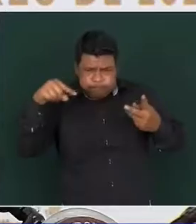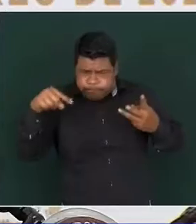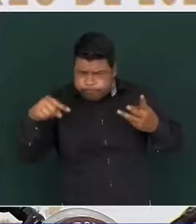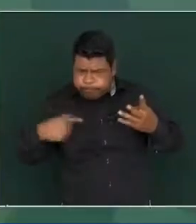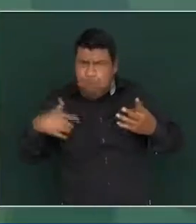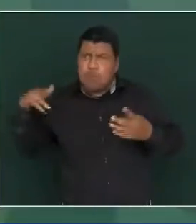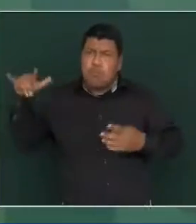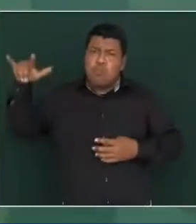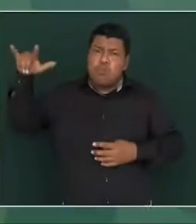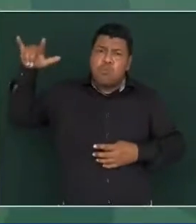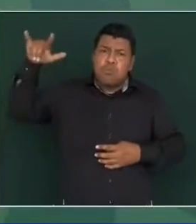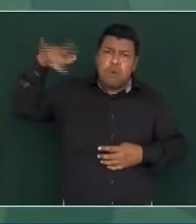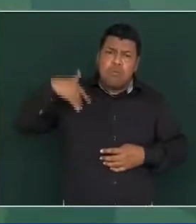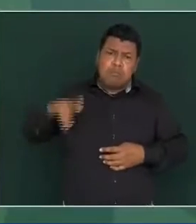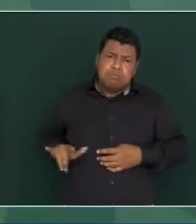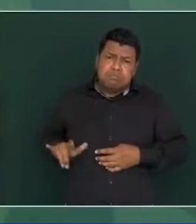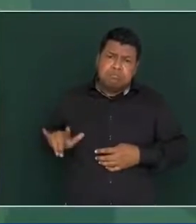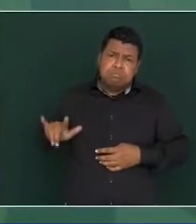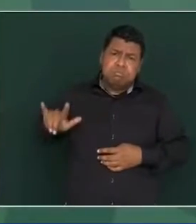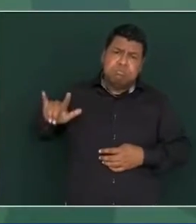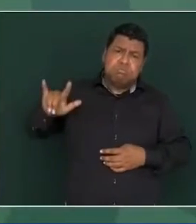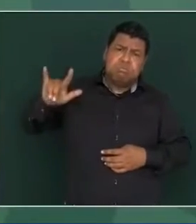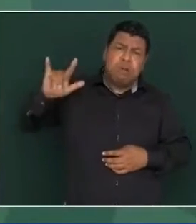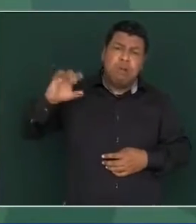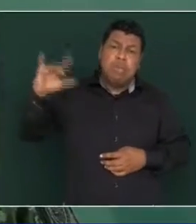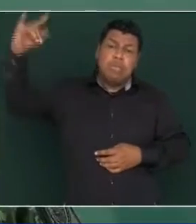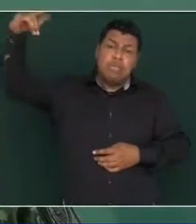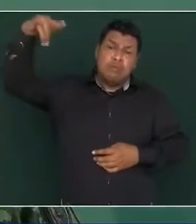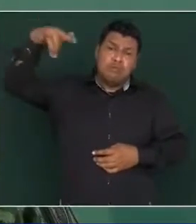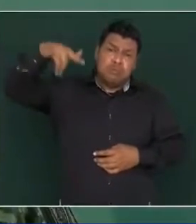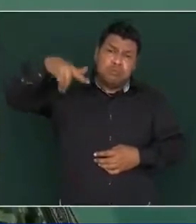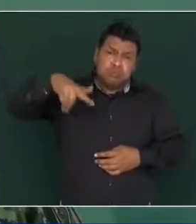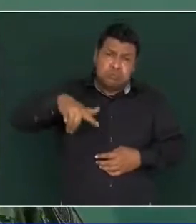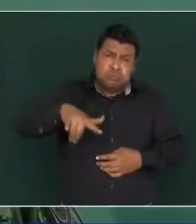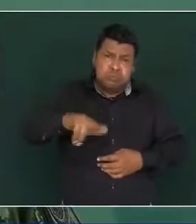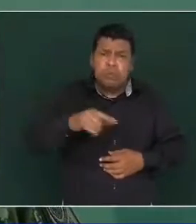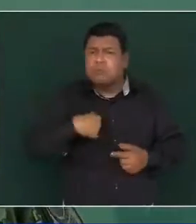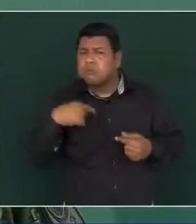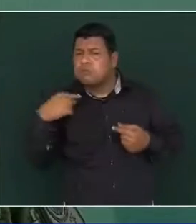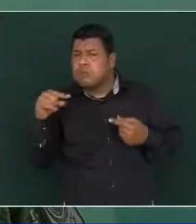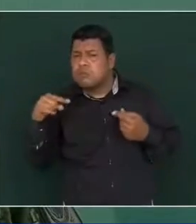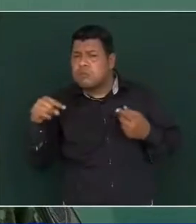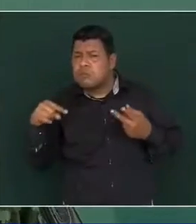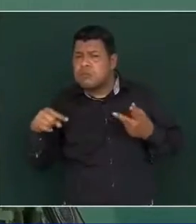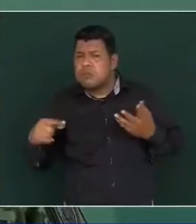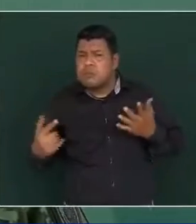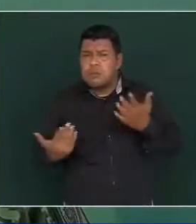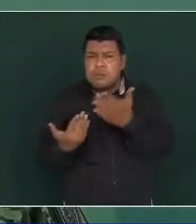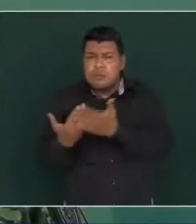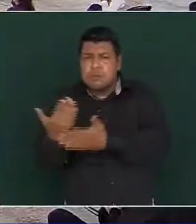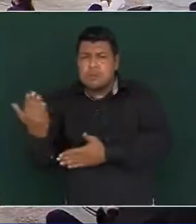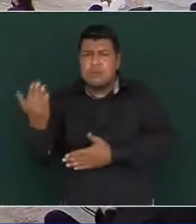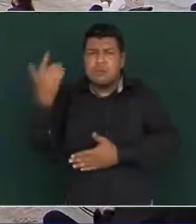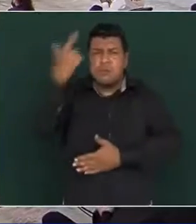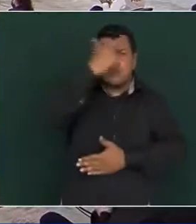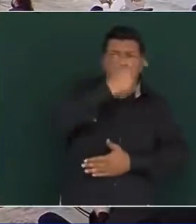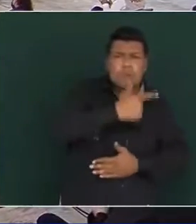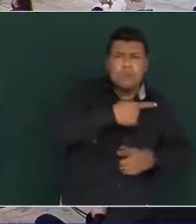aterrizar y despegar del aeropuerto, toda su instrumentación diurna y nocturna, todos sus